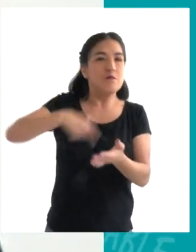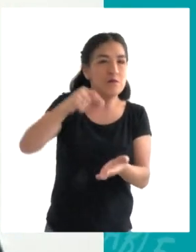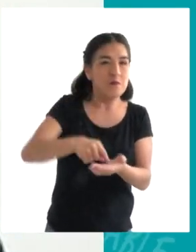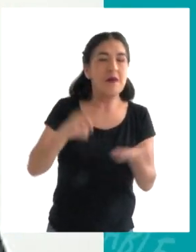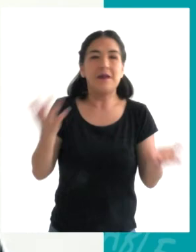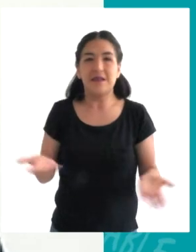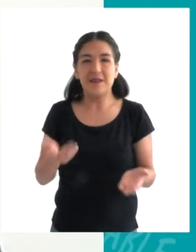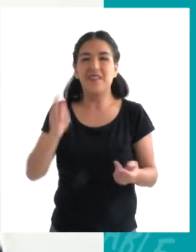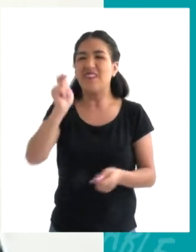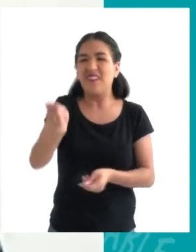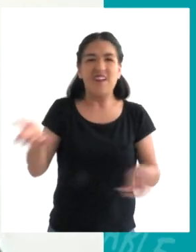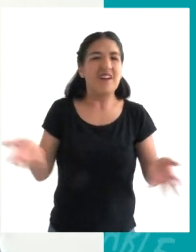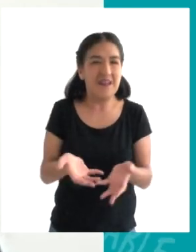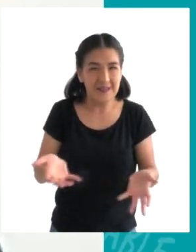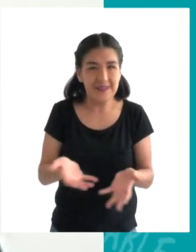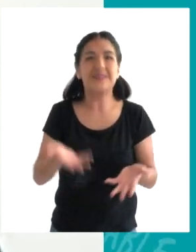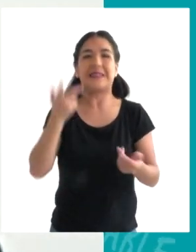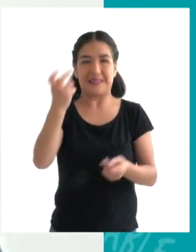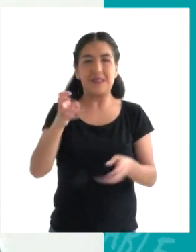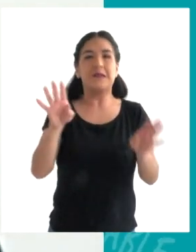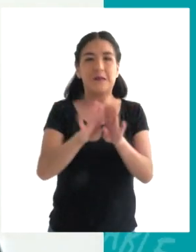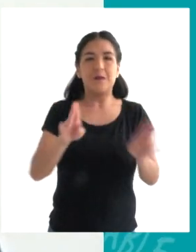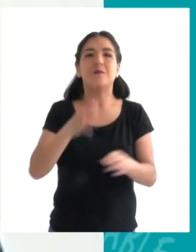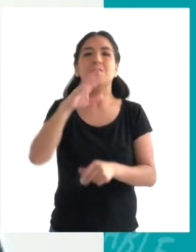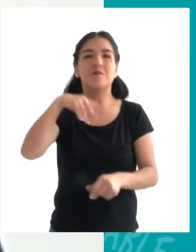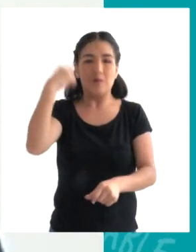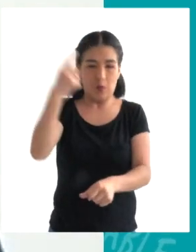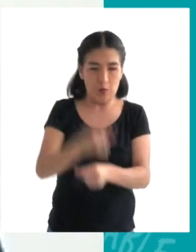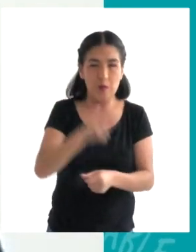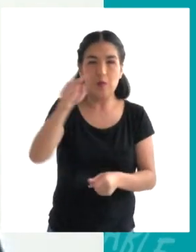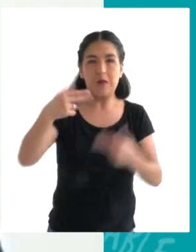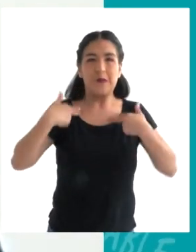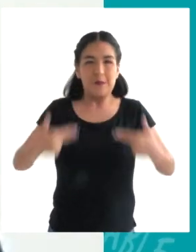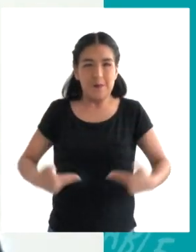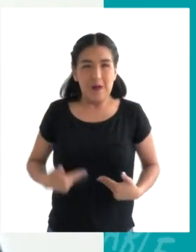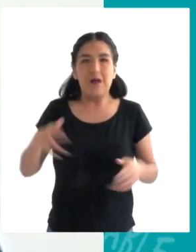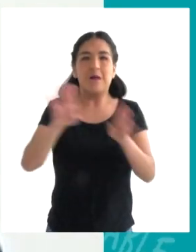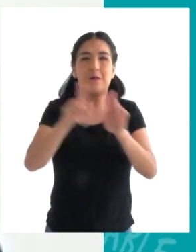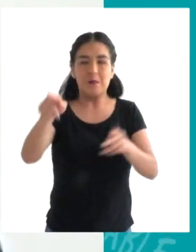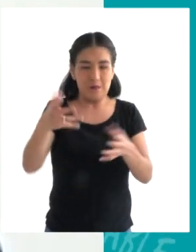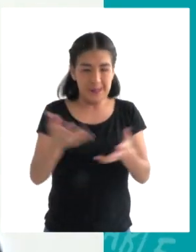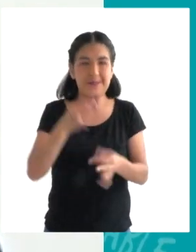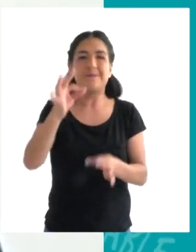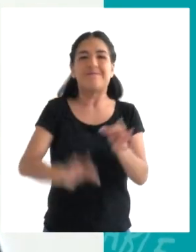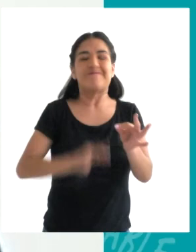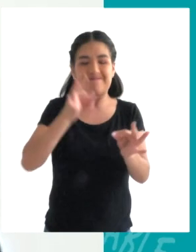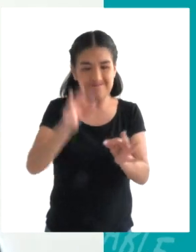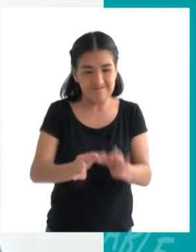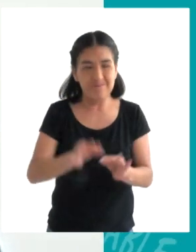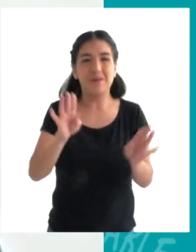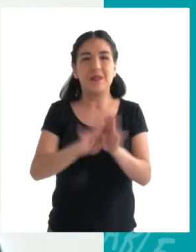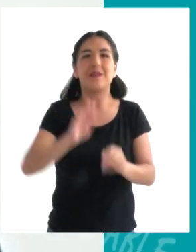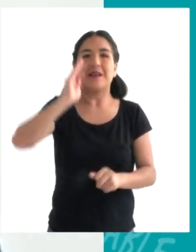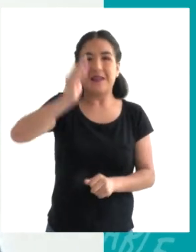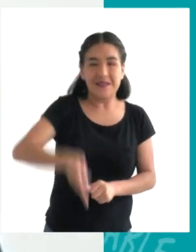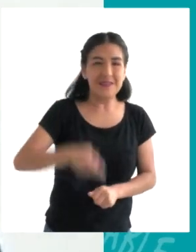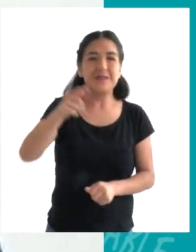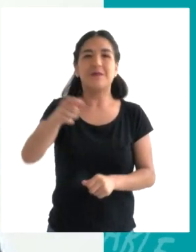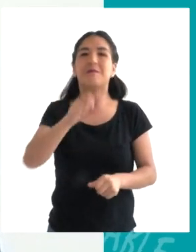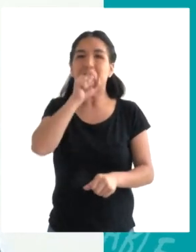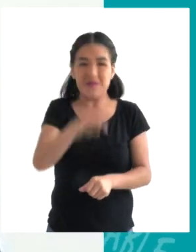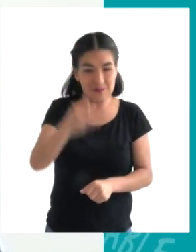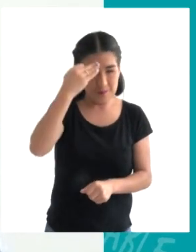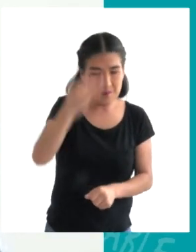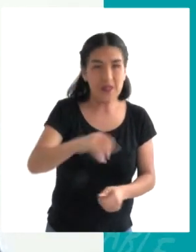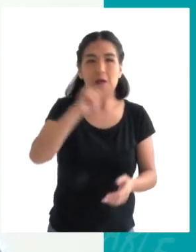que la proactividad es aquella conducta humana en la cual tú estás haciendo lo que te corresponde hacer en el momento que te corresponde hacer, en el